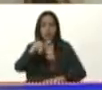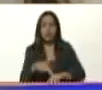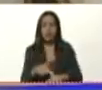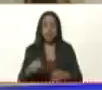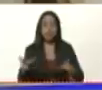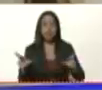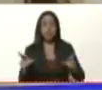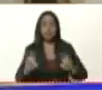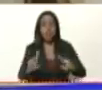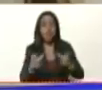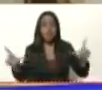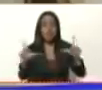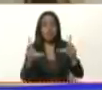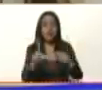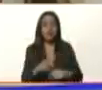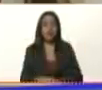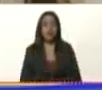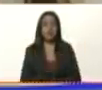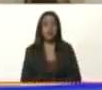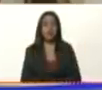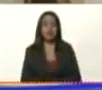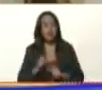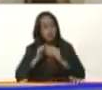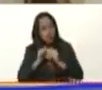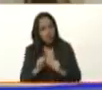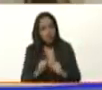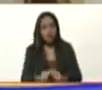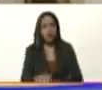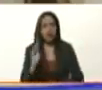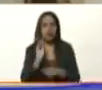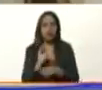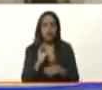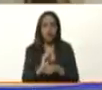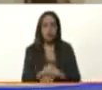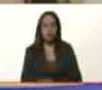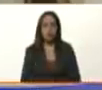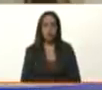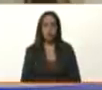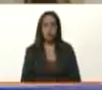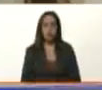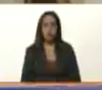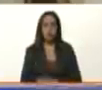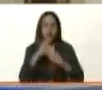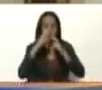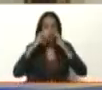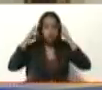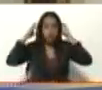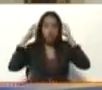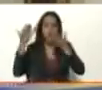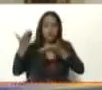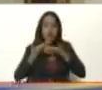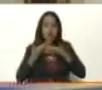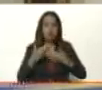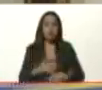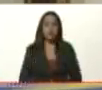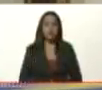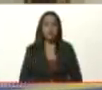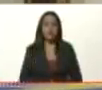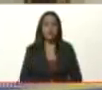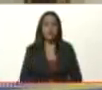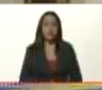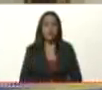radio y televisión, insisto, en la protección. Este es un tapaboca que me llega de Antímano, de